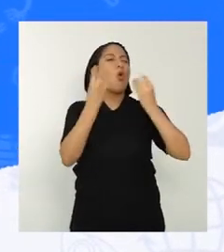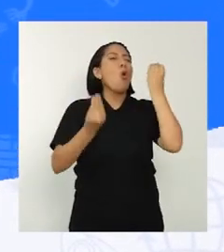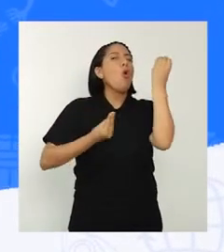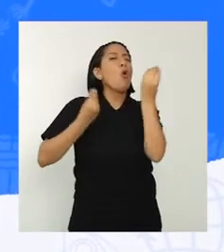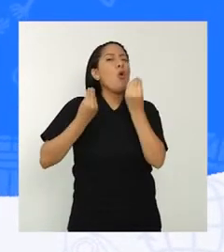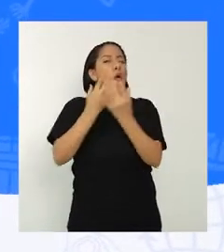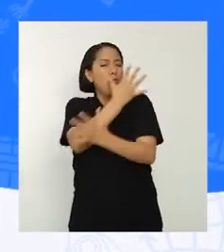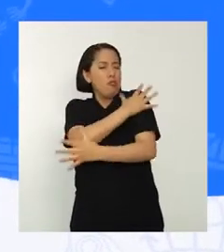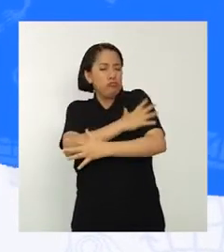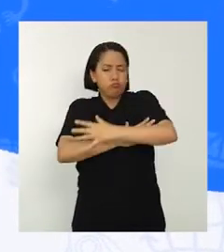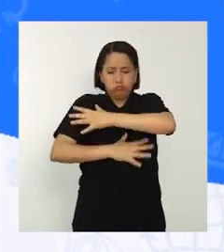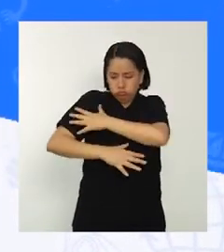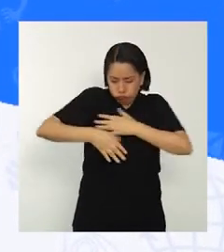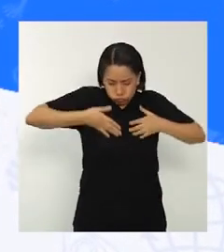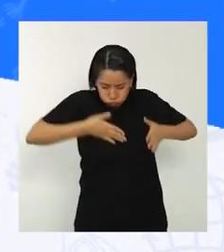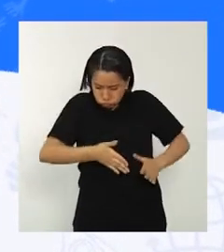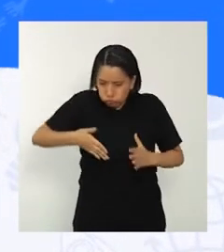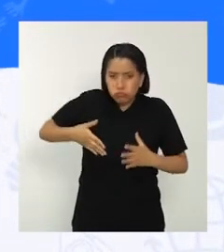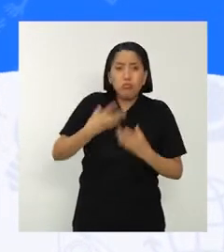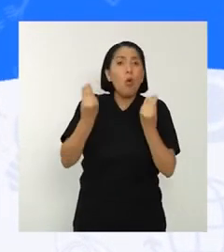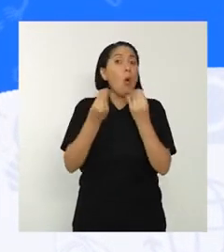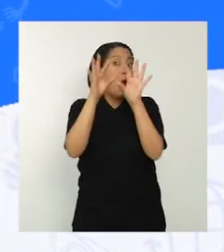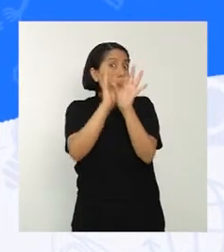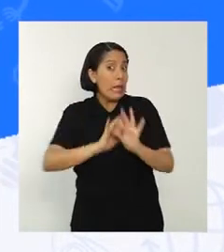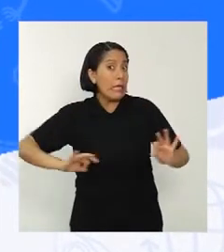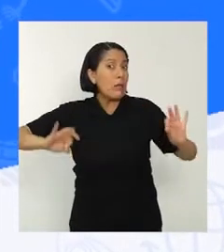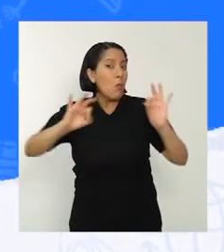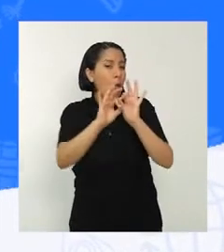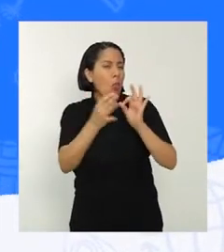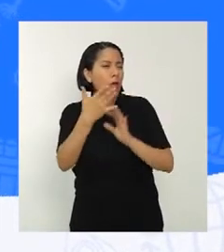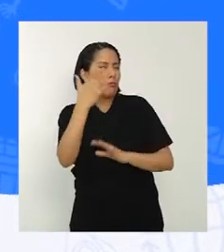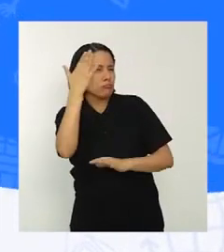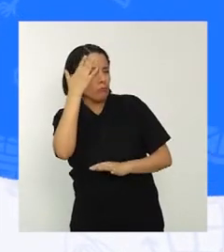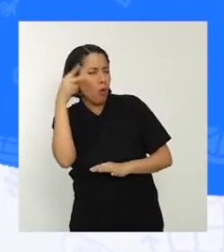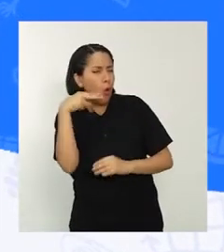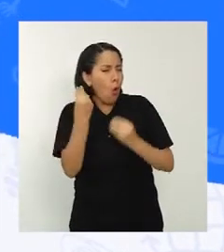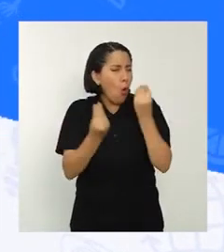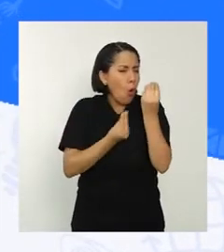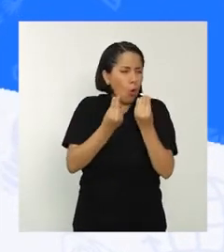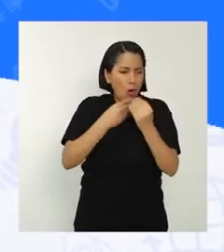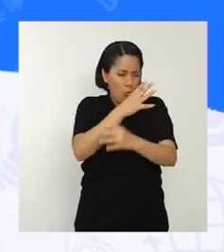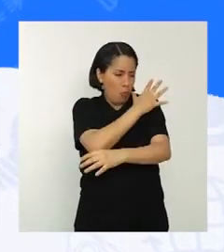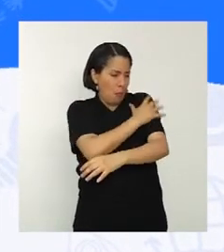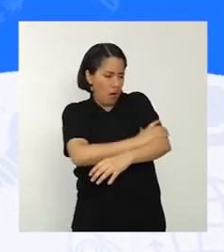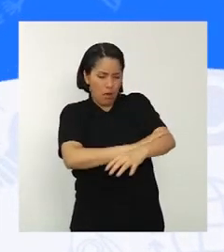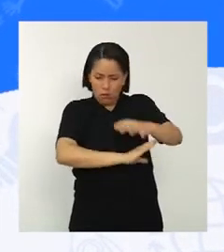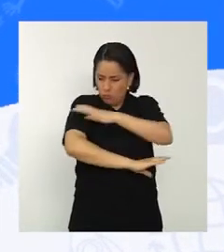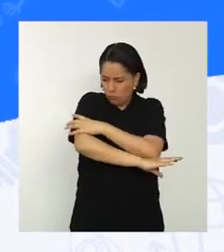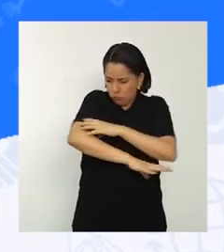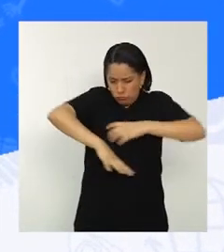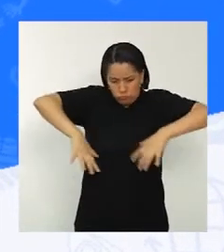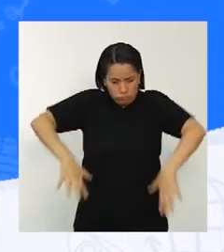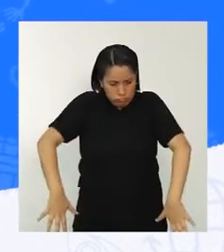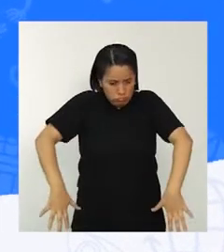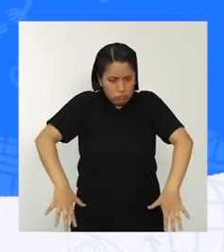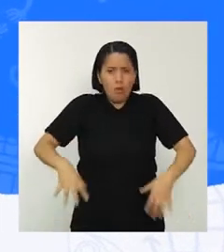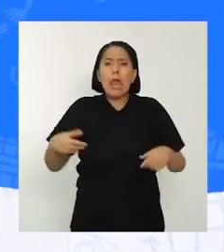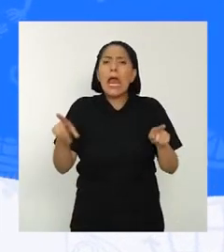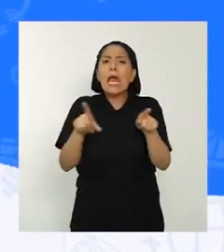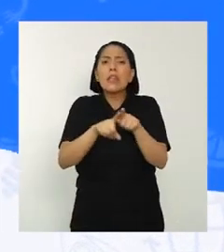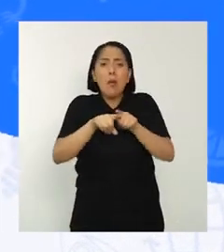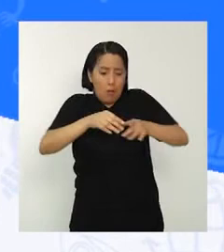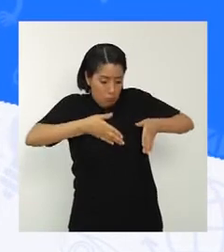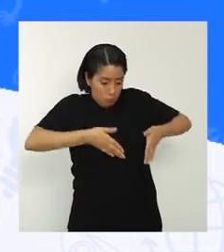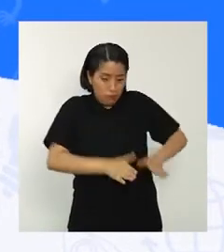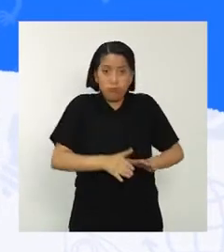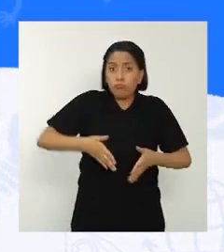las extremidades de nuestro personaje. Es importante que separemos los brazos uno del otro, y lo mismo en el